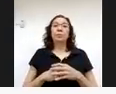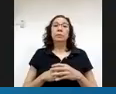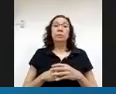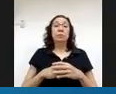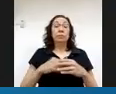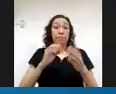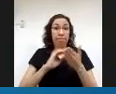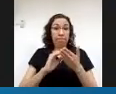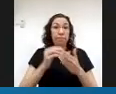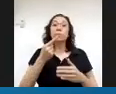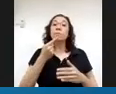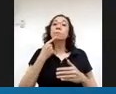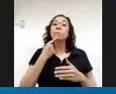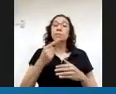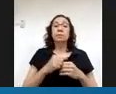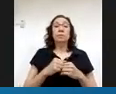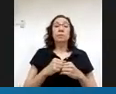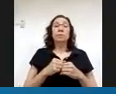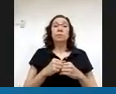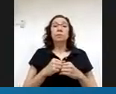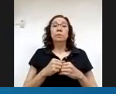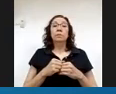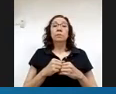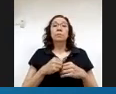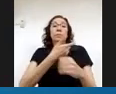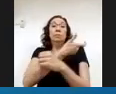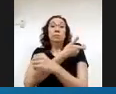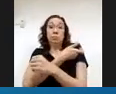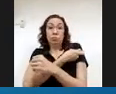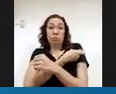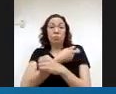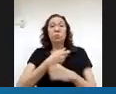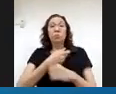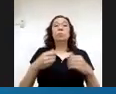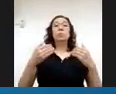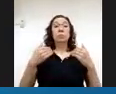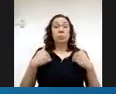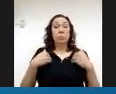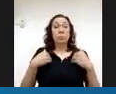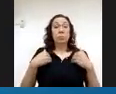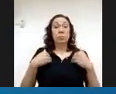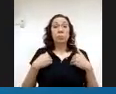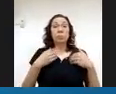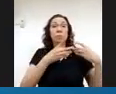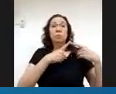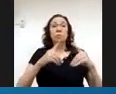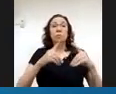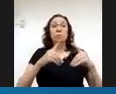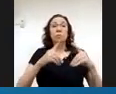Déjenme decirles que la vacunación existe desde